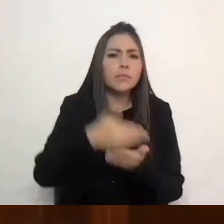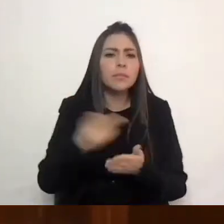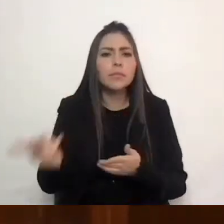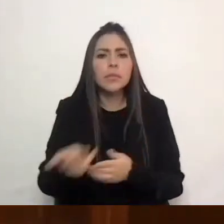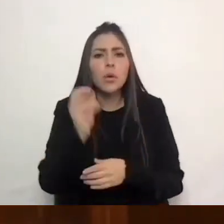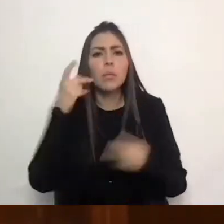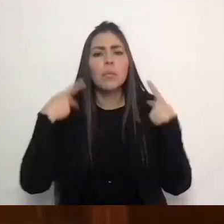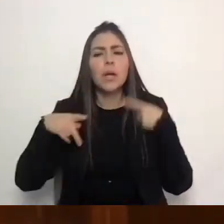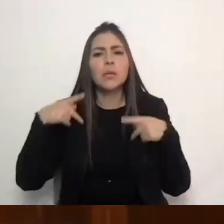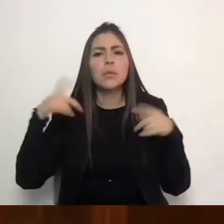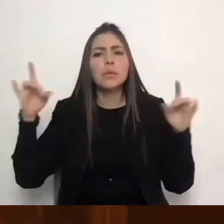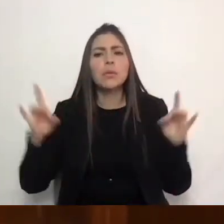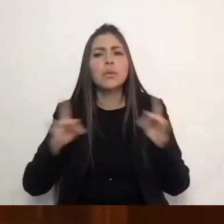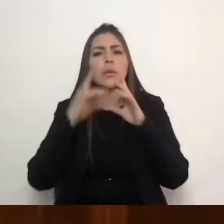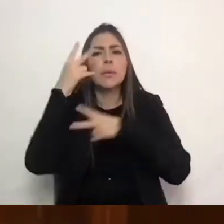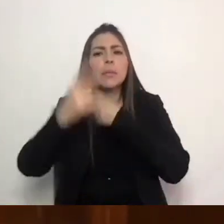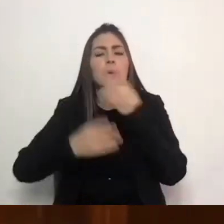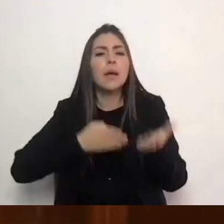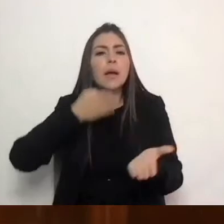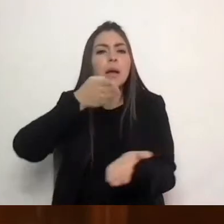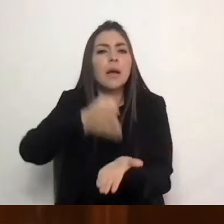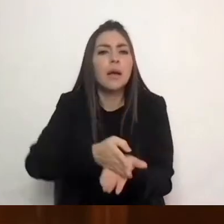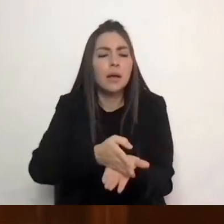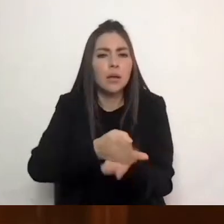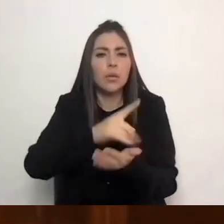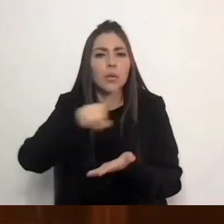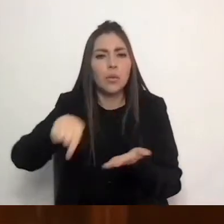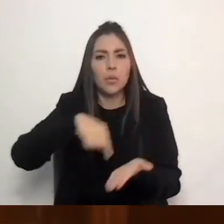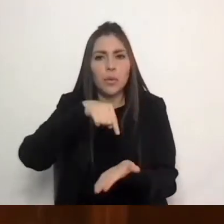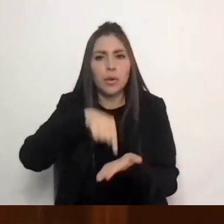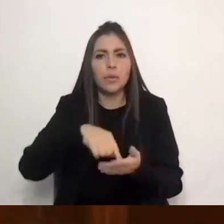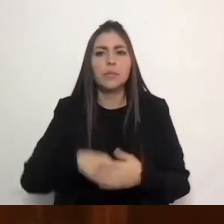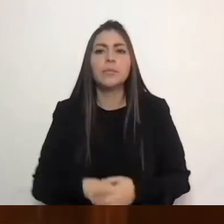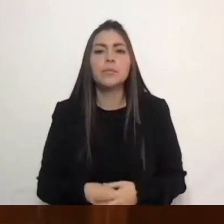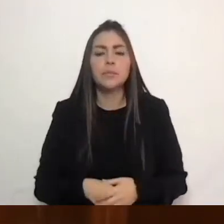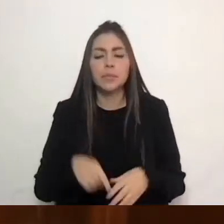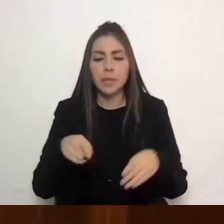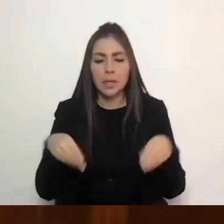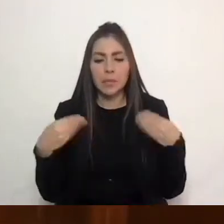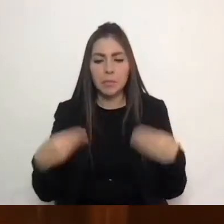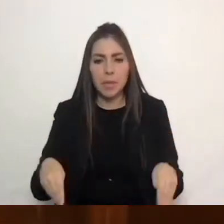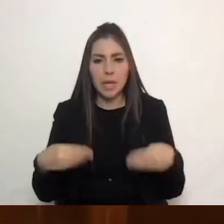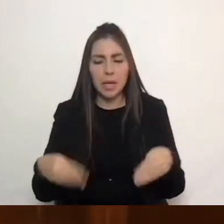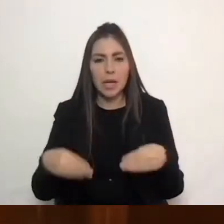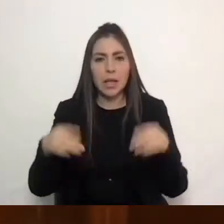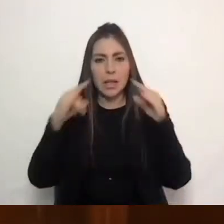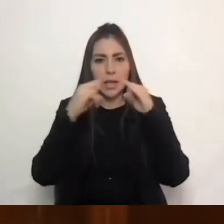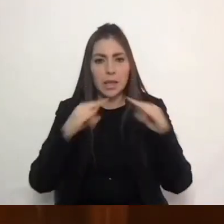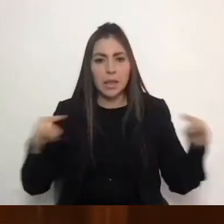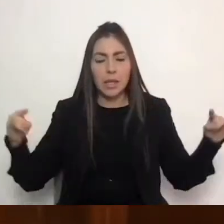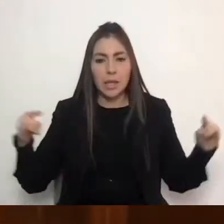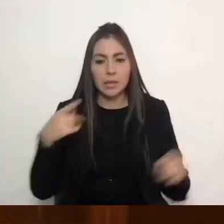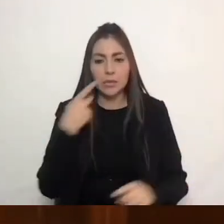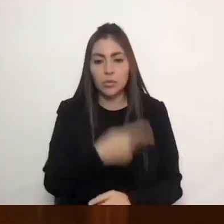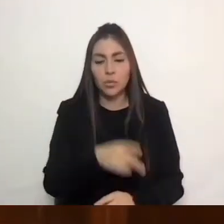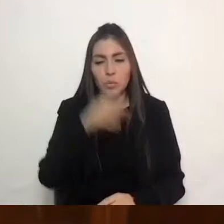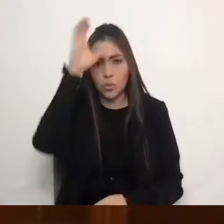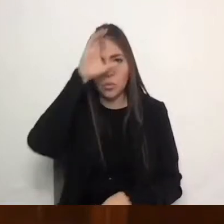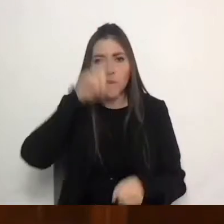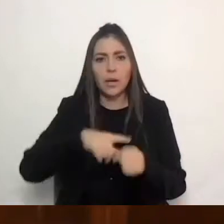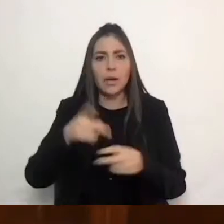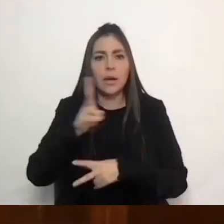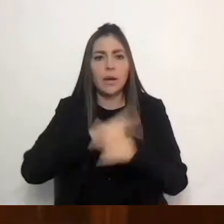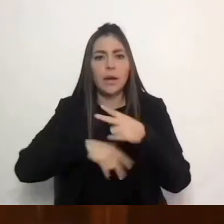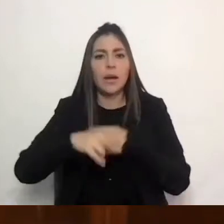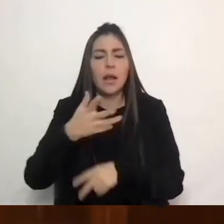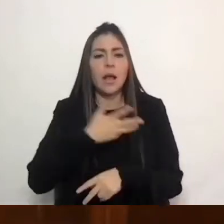visitante ocasional del lugar. El bien cultural del mercado público y tianguis es la generación de la oferta